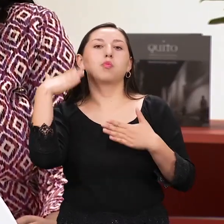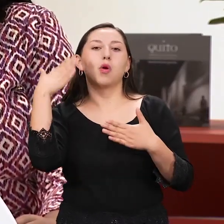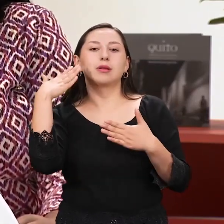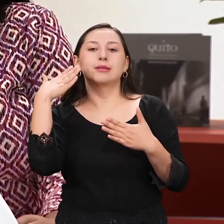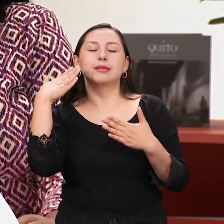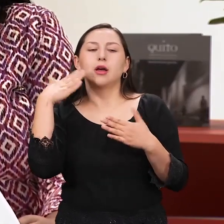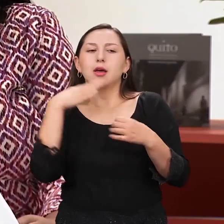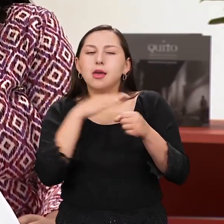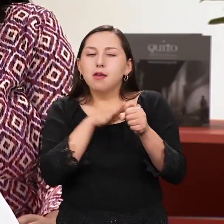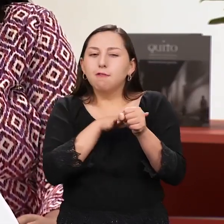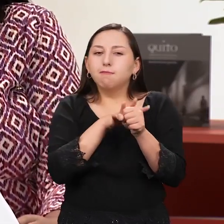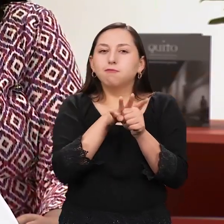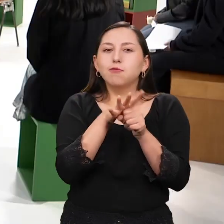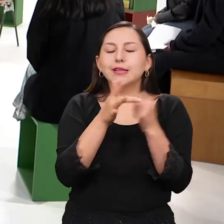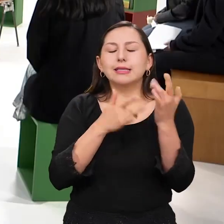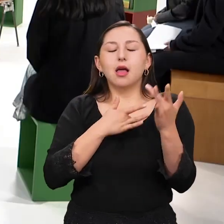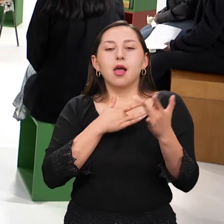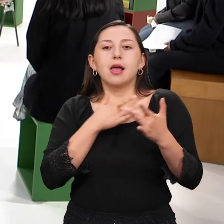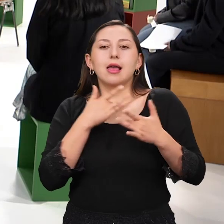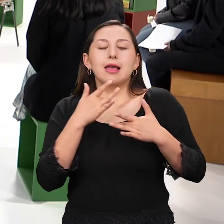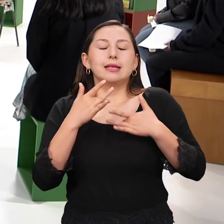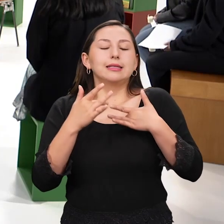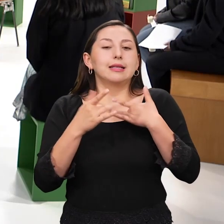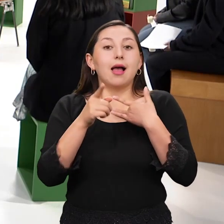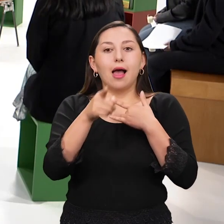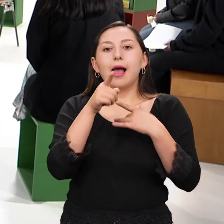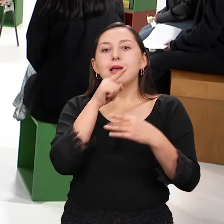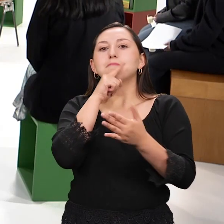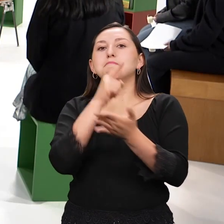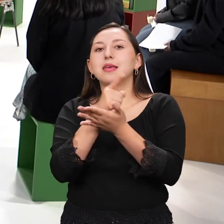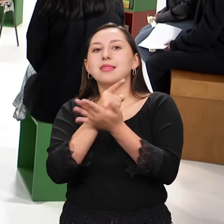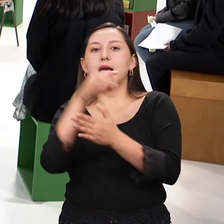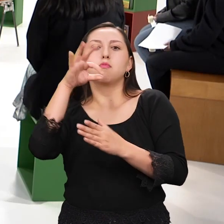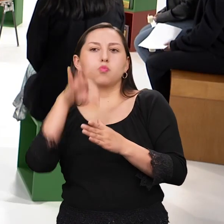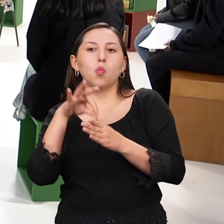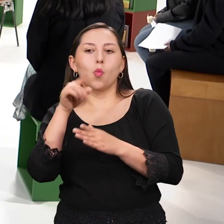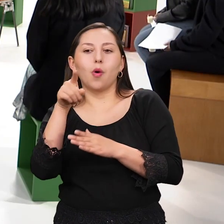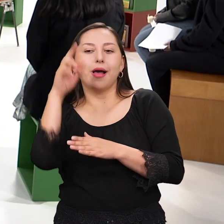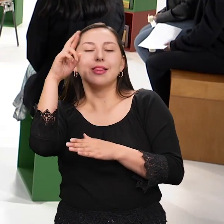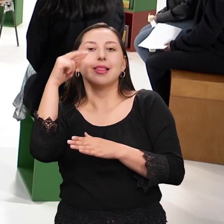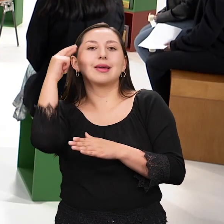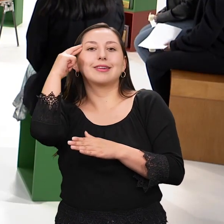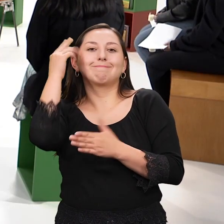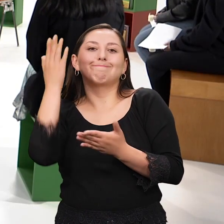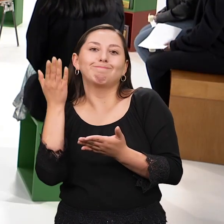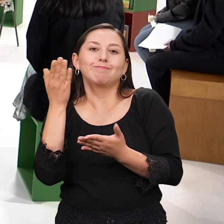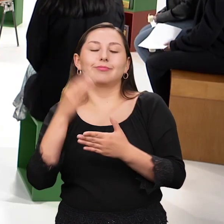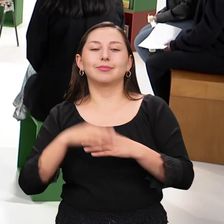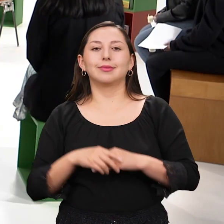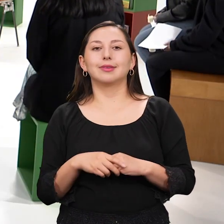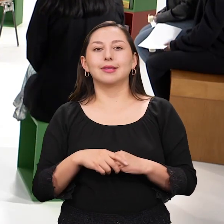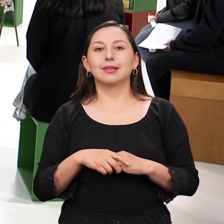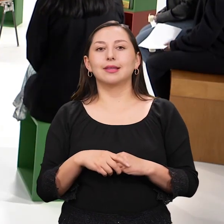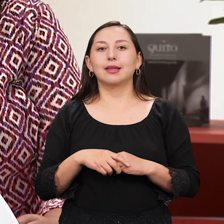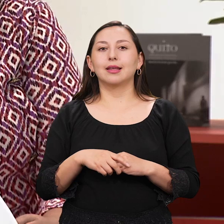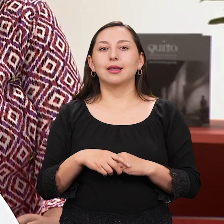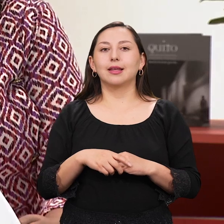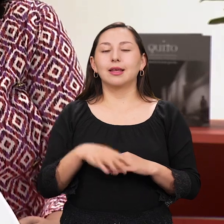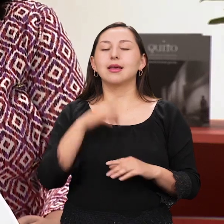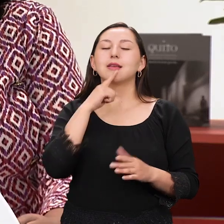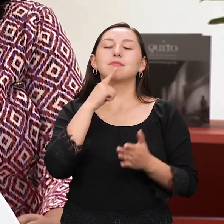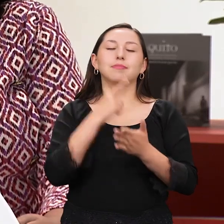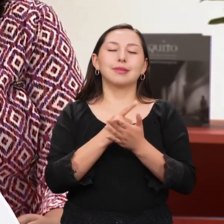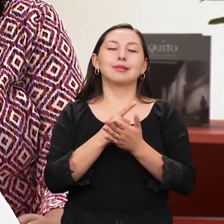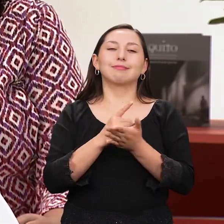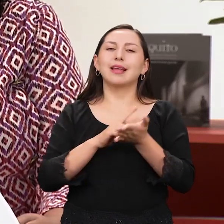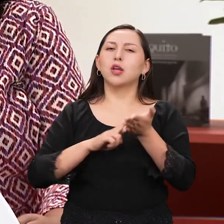conectar emocionalmente con la gente. Si me preguntan si eso es cuestionable, por supuesto que es cuestionable, que hay que discutir hasta qué punto estos